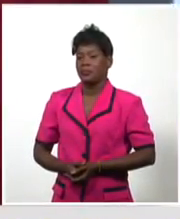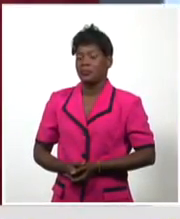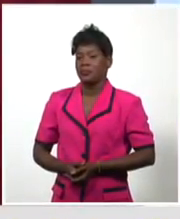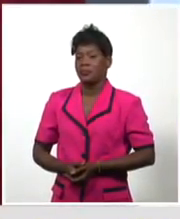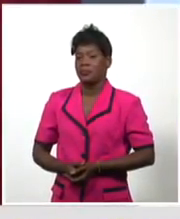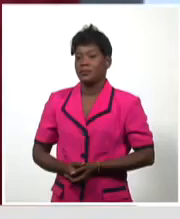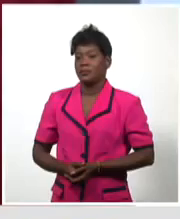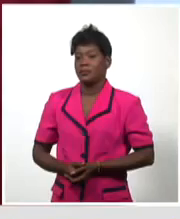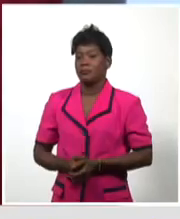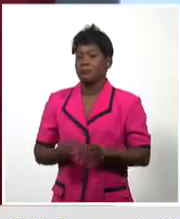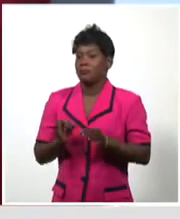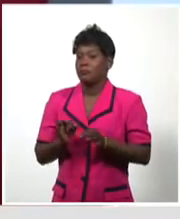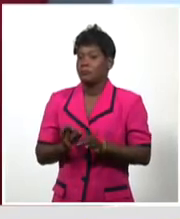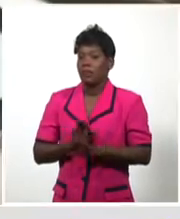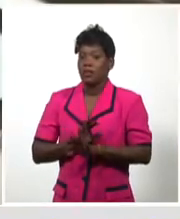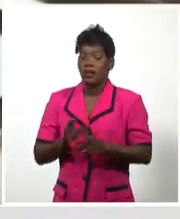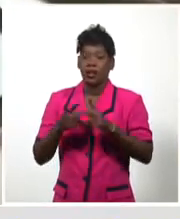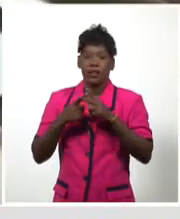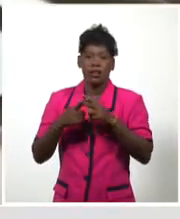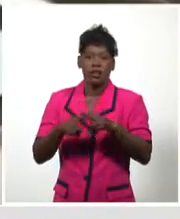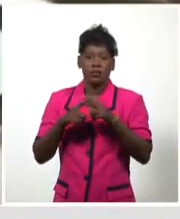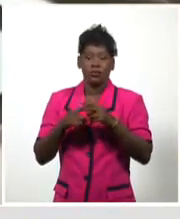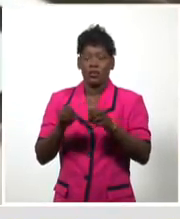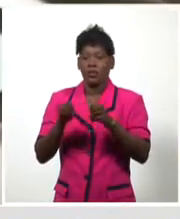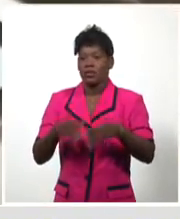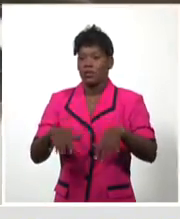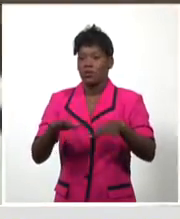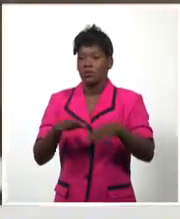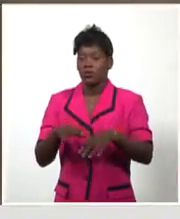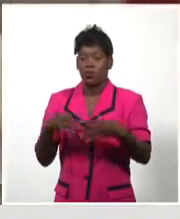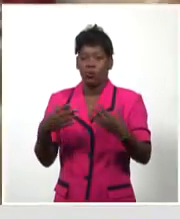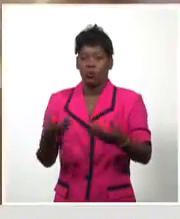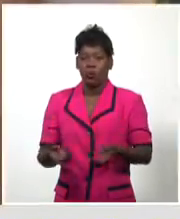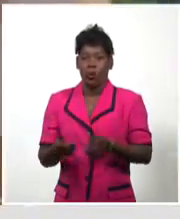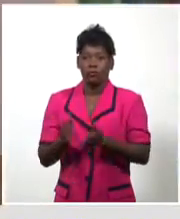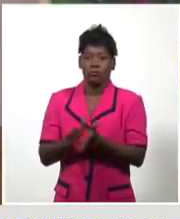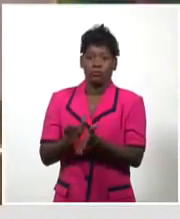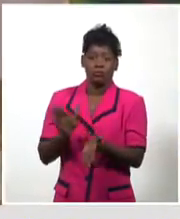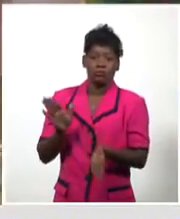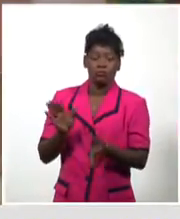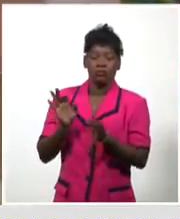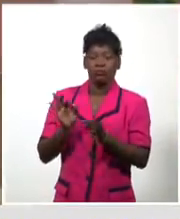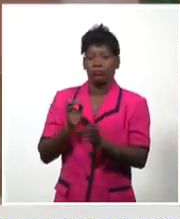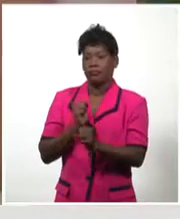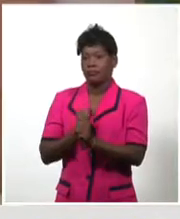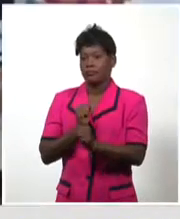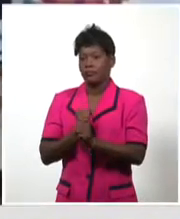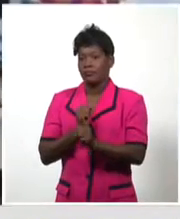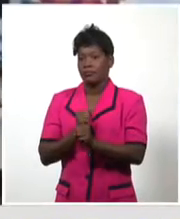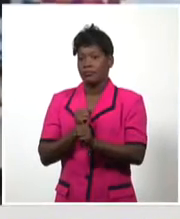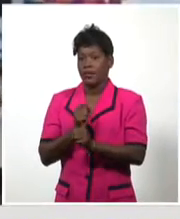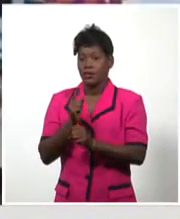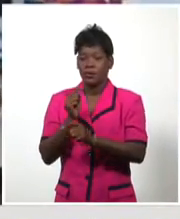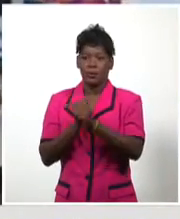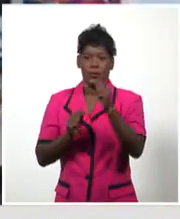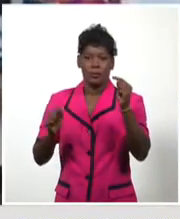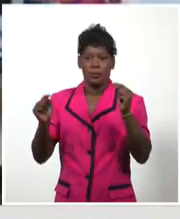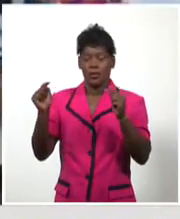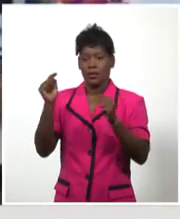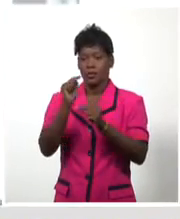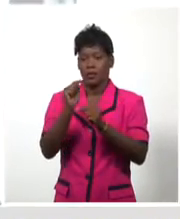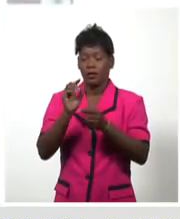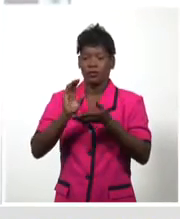La solución de un conflicto perenne entre los compromisos personales y laborales es una de la especialización adicional de los